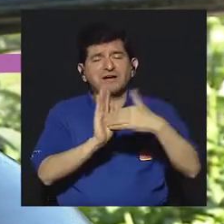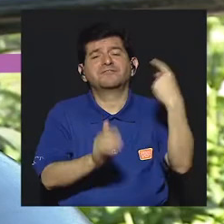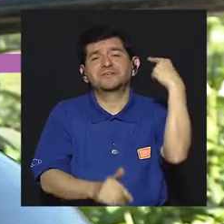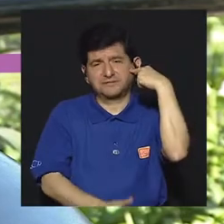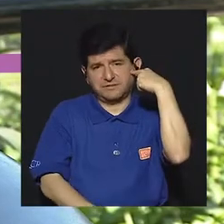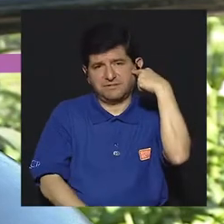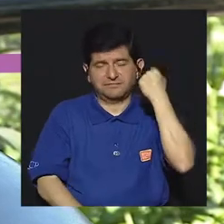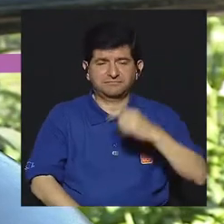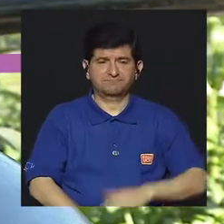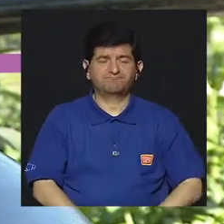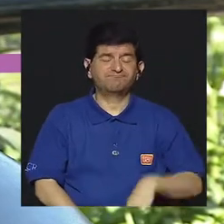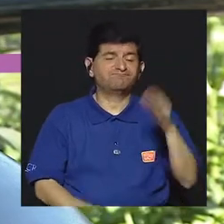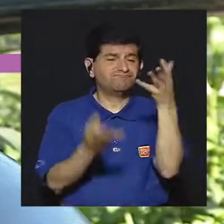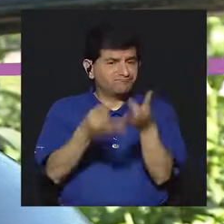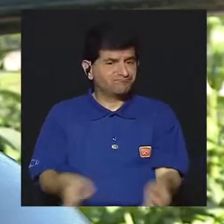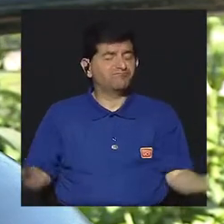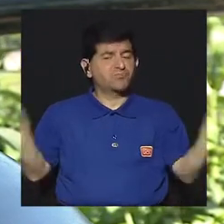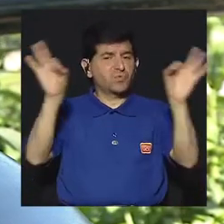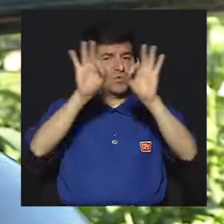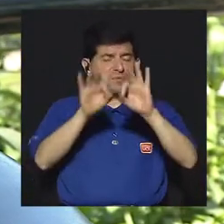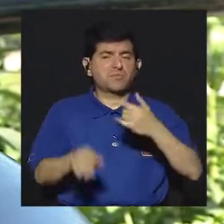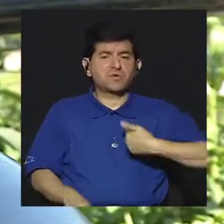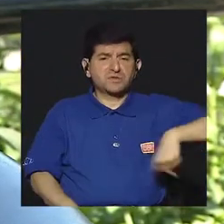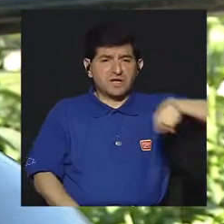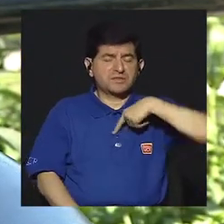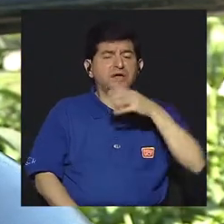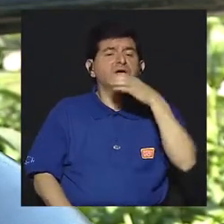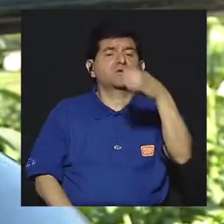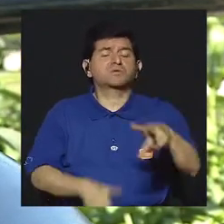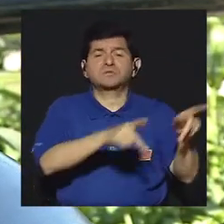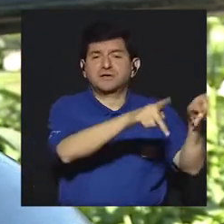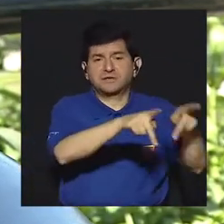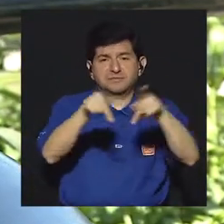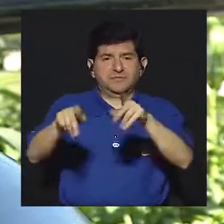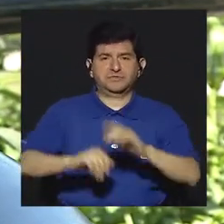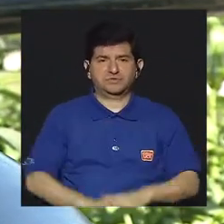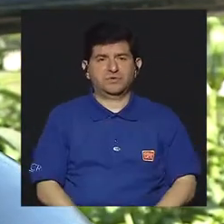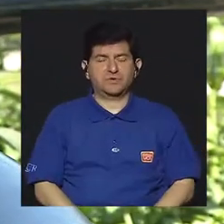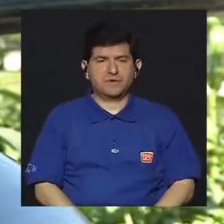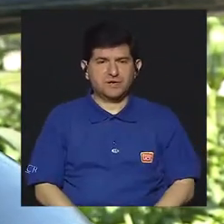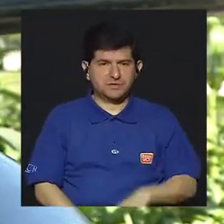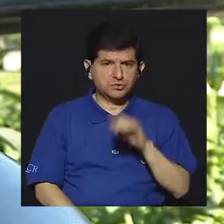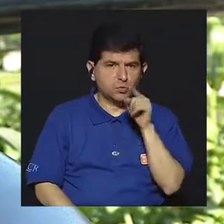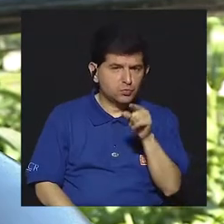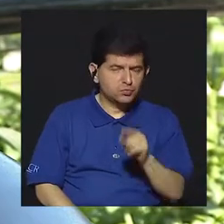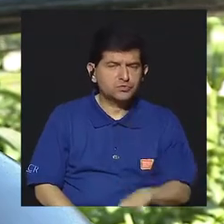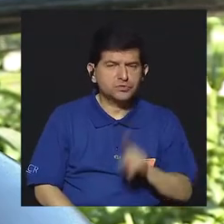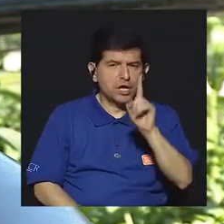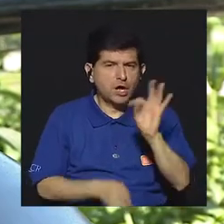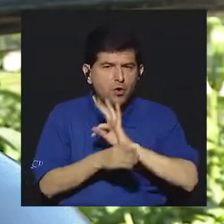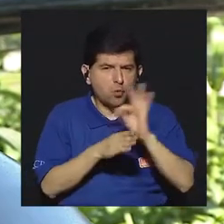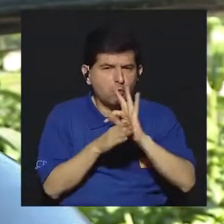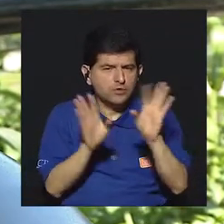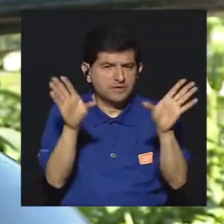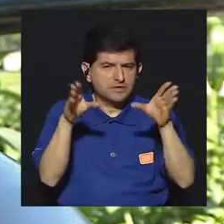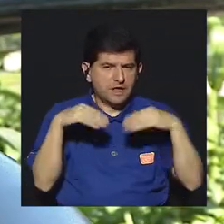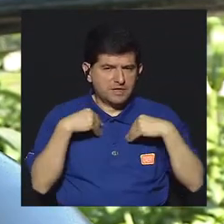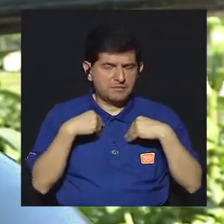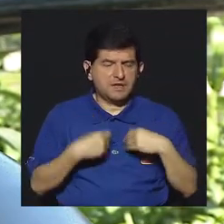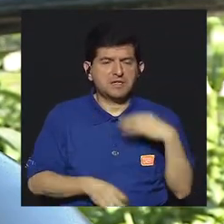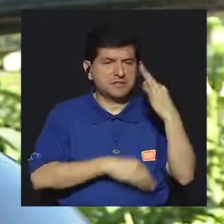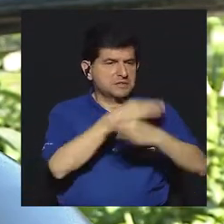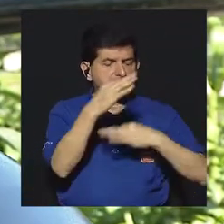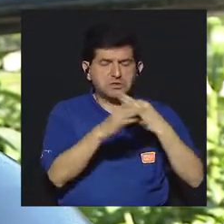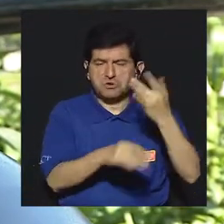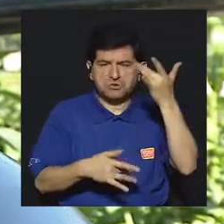en el oído. Entonces sí es muy importante, y lo que nosotros siempre le recomendamos a los pacientes es que cuando se vaya a someter a un tratamiento por